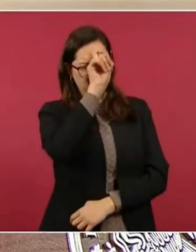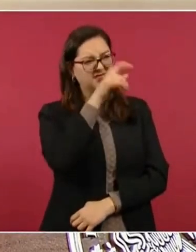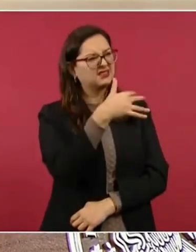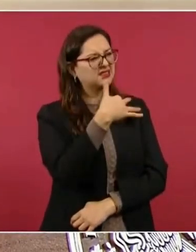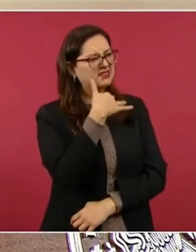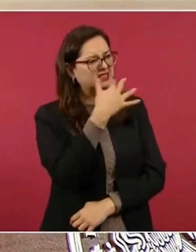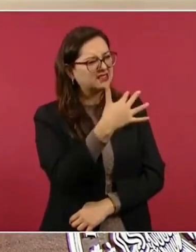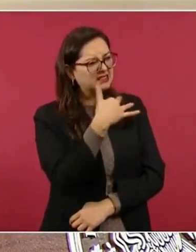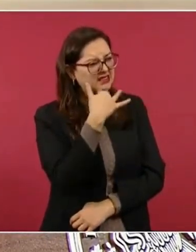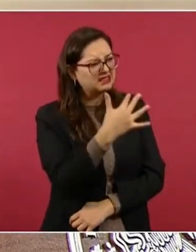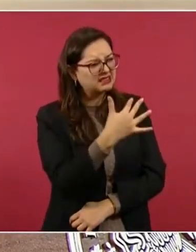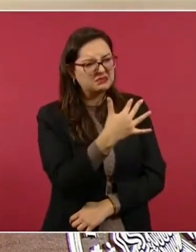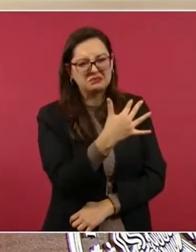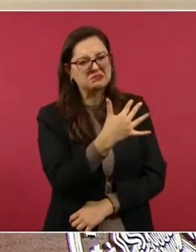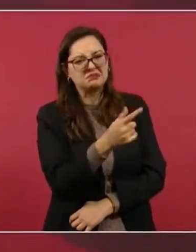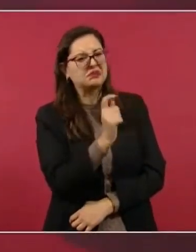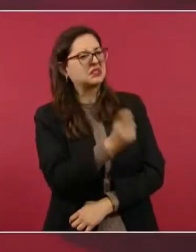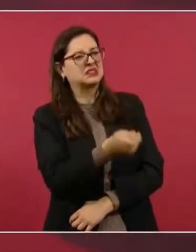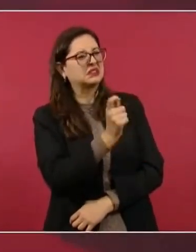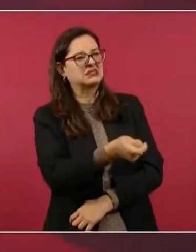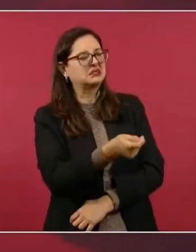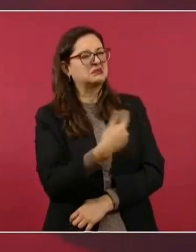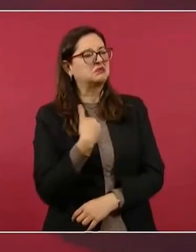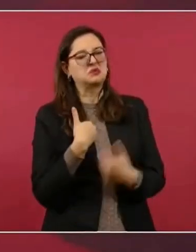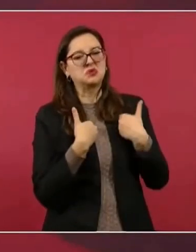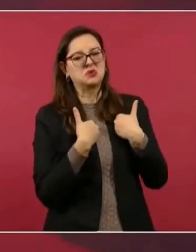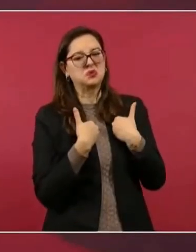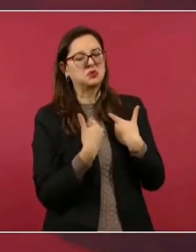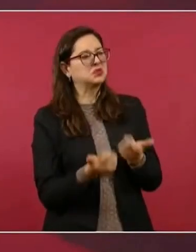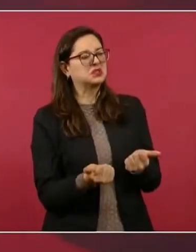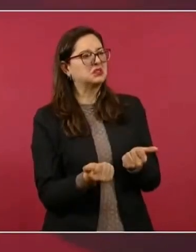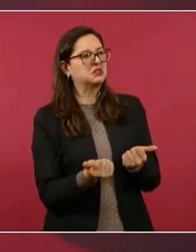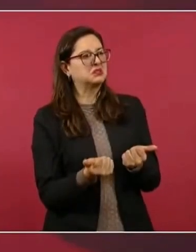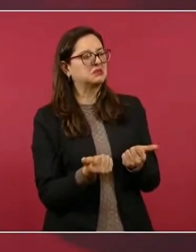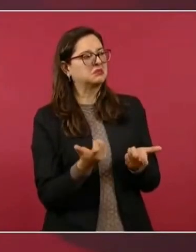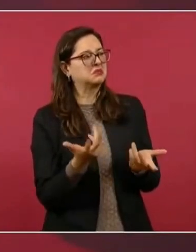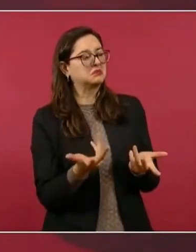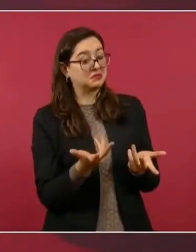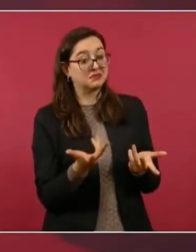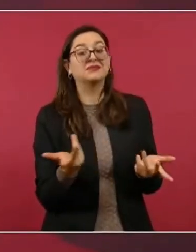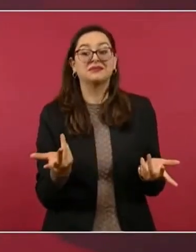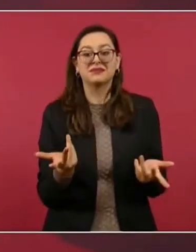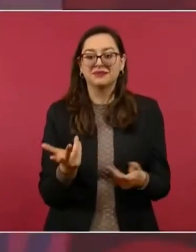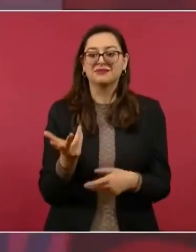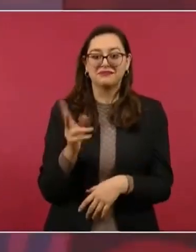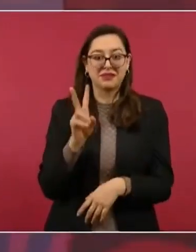Sí, pero como no hay corrupción, en ese país no hay pobreza